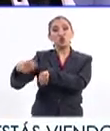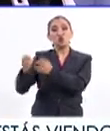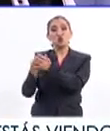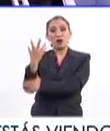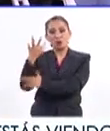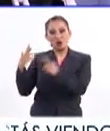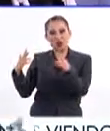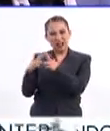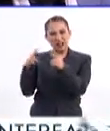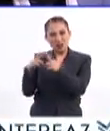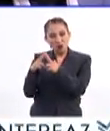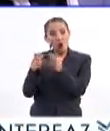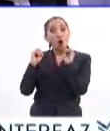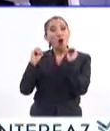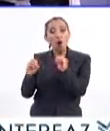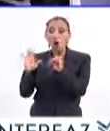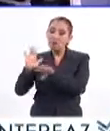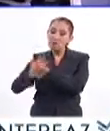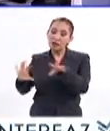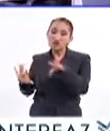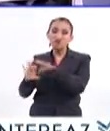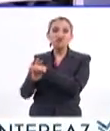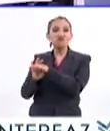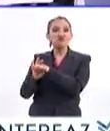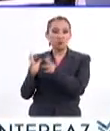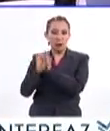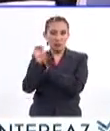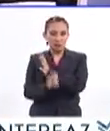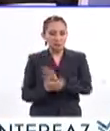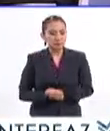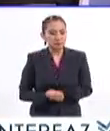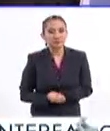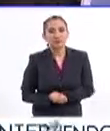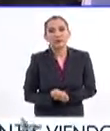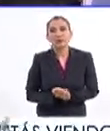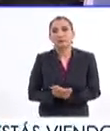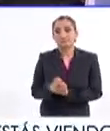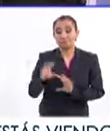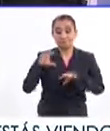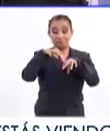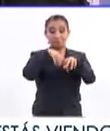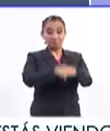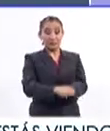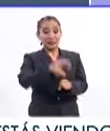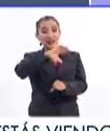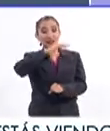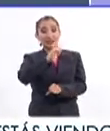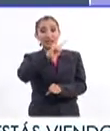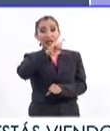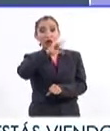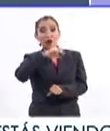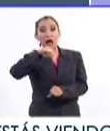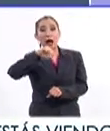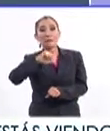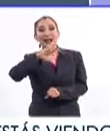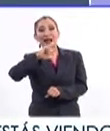ritos o complementaran. Les voy a poner un ejemplo. En la conquista de Chalco, Amecameca,